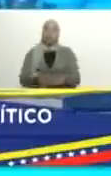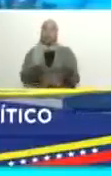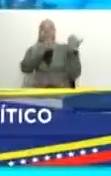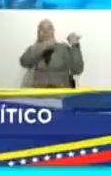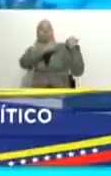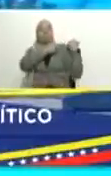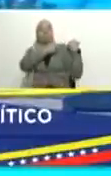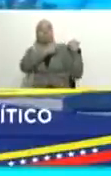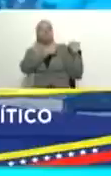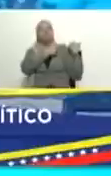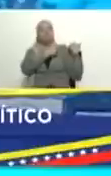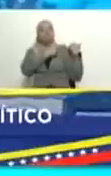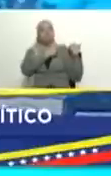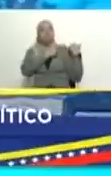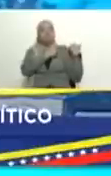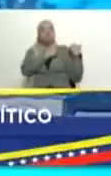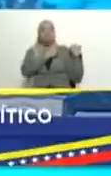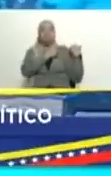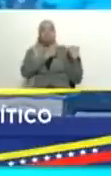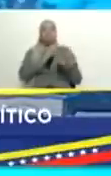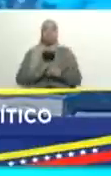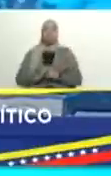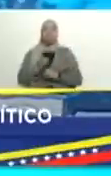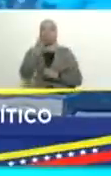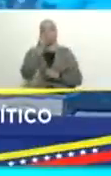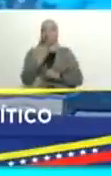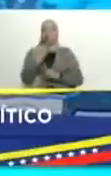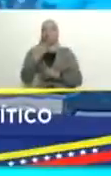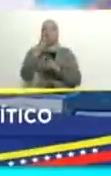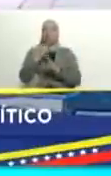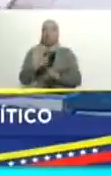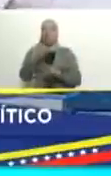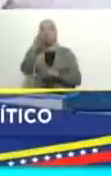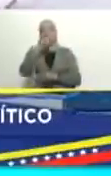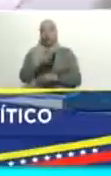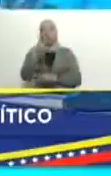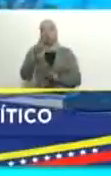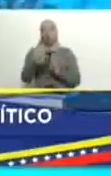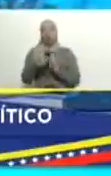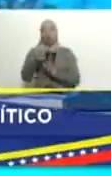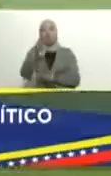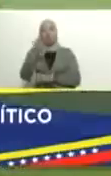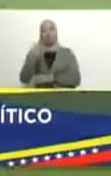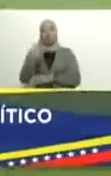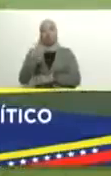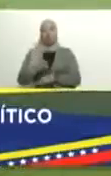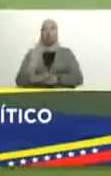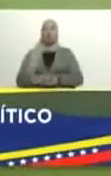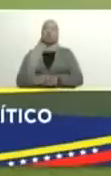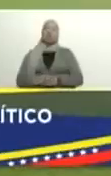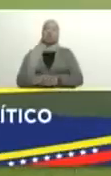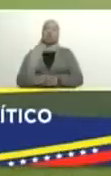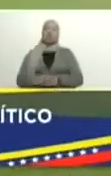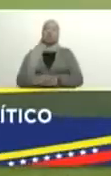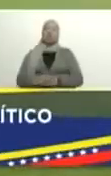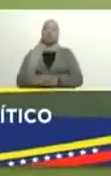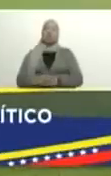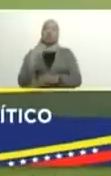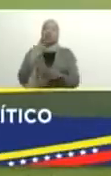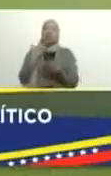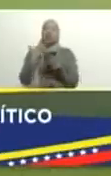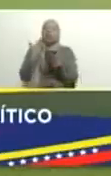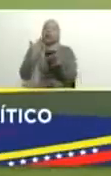responsabilidades en el buen devenir y en el buen remate del año 2023, por favor. Gracias, presidente. Bueno, lo